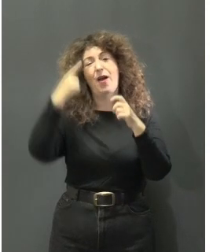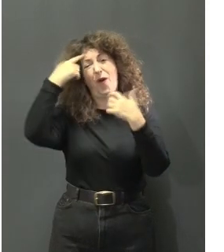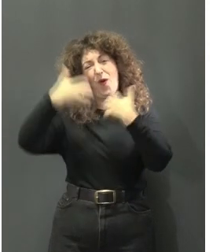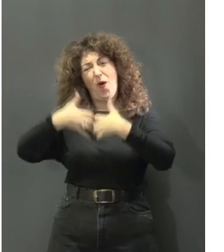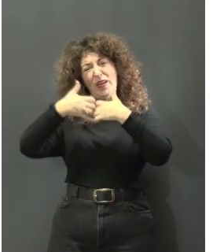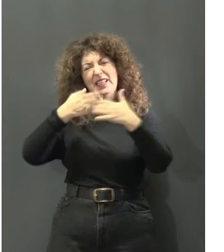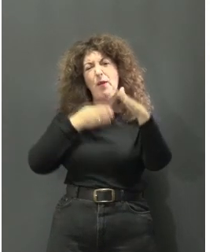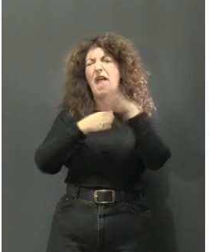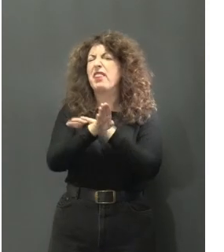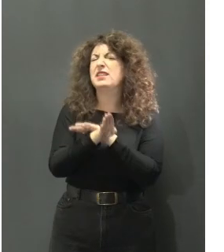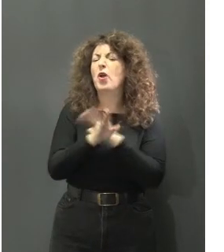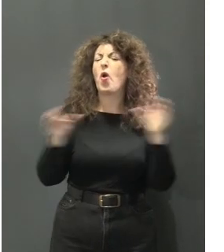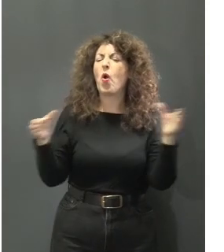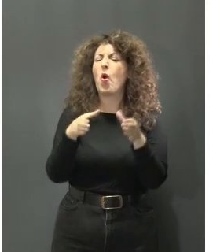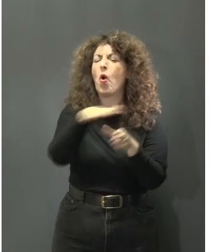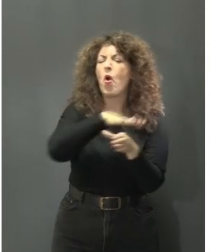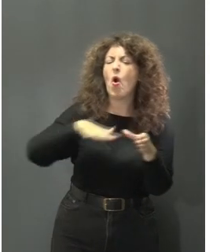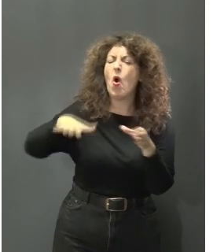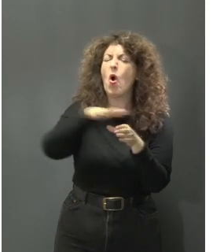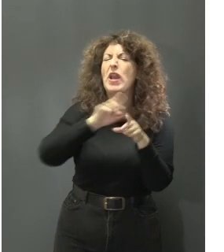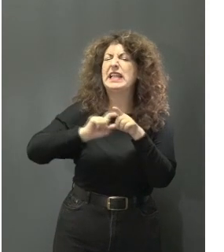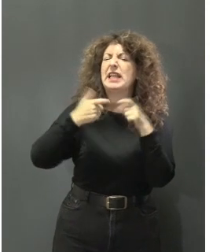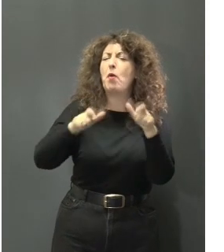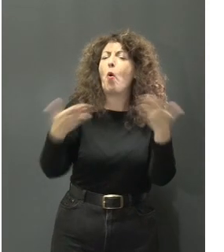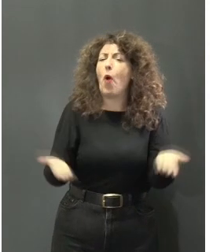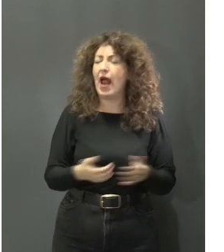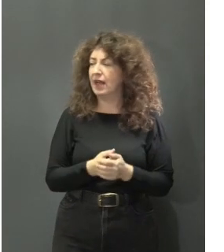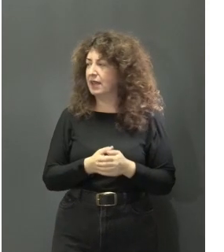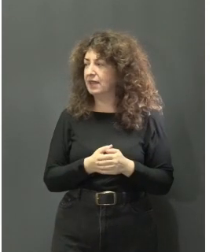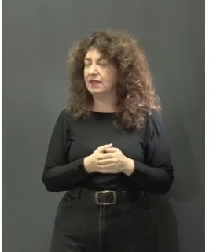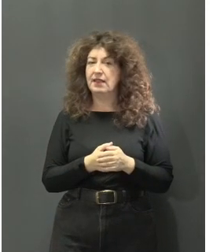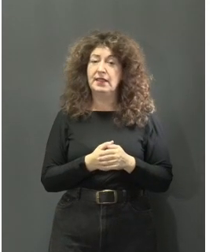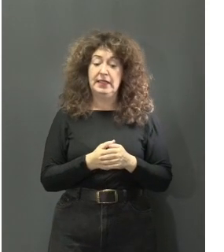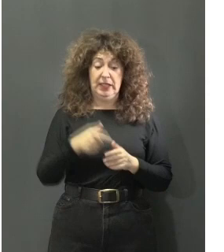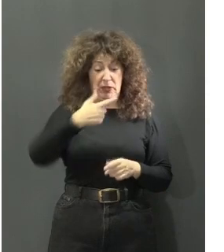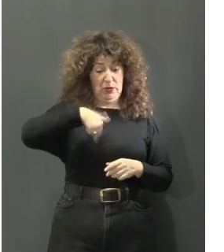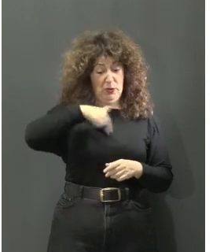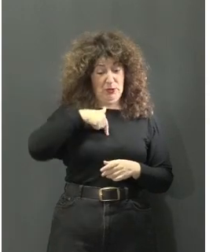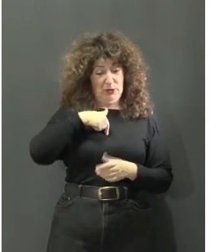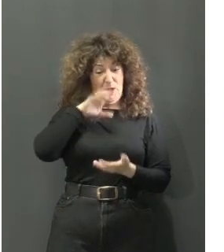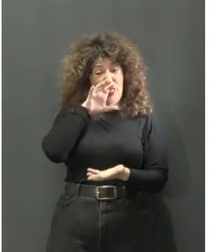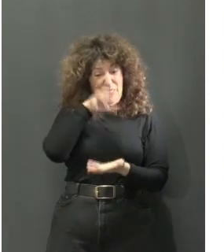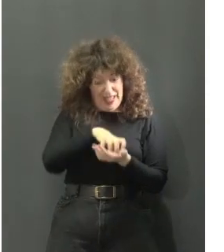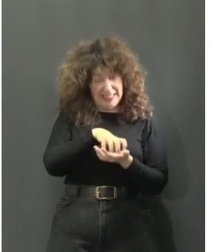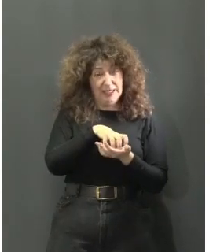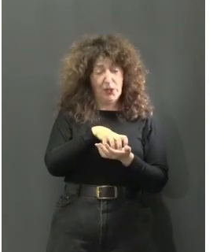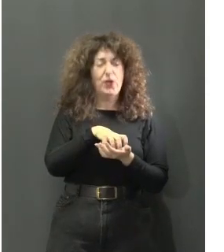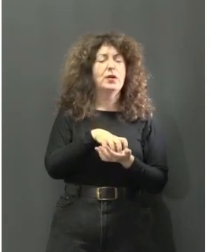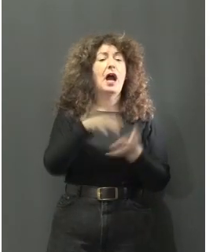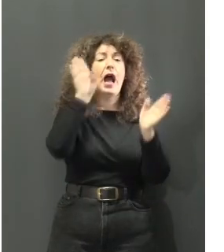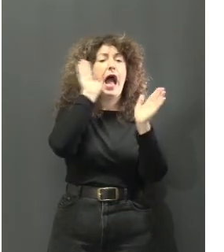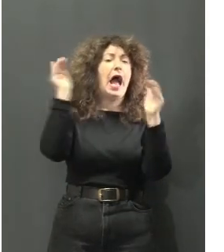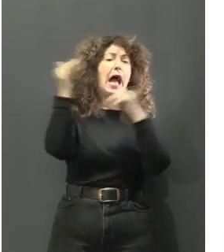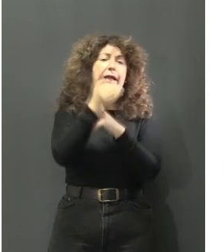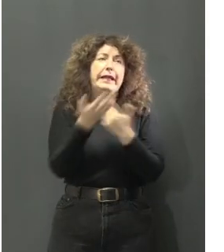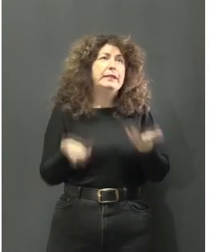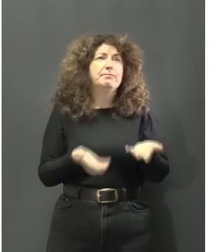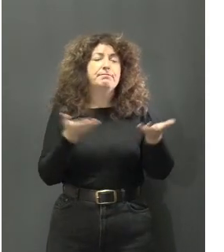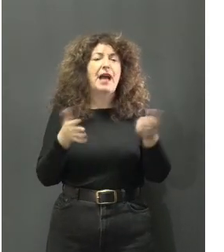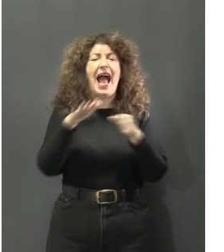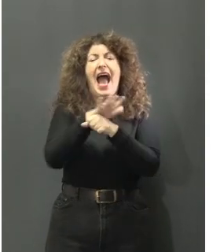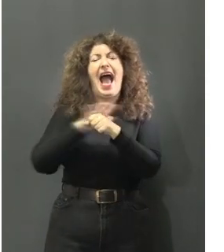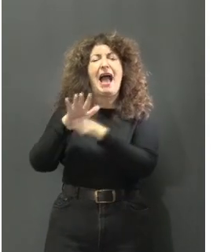de colectivo. Un poco Nosotros, vuestro centro. claro, atendemos a, digamos, todos los ámbitos de